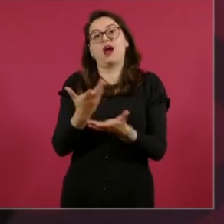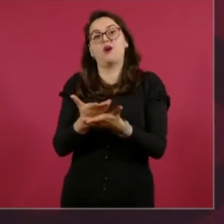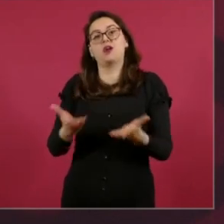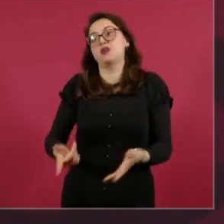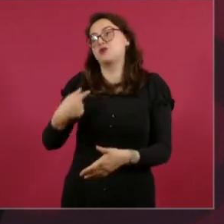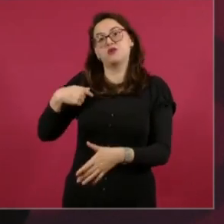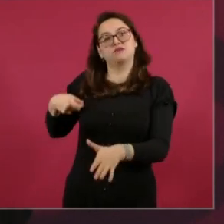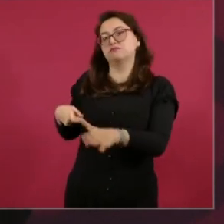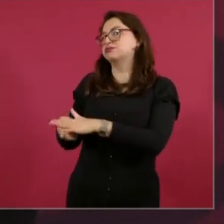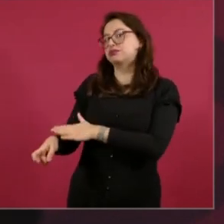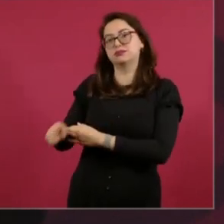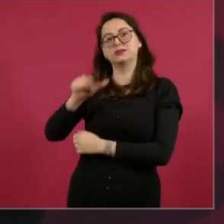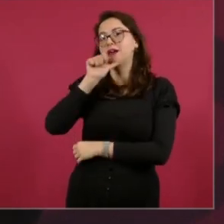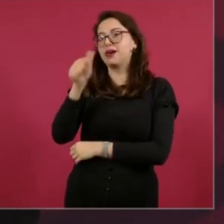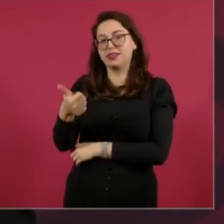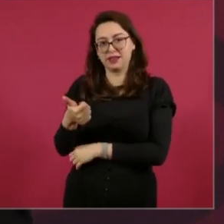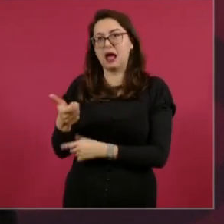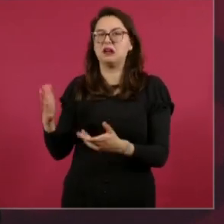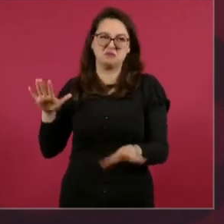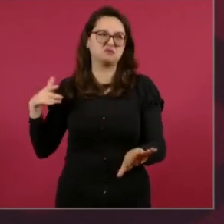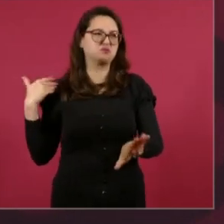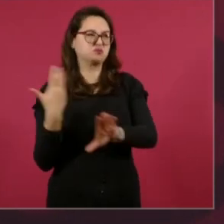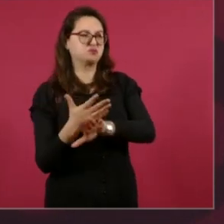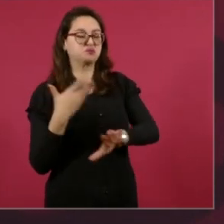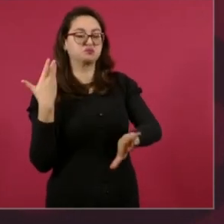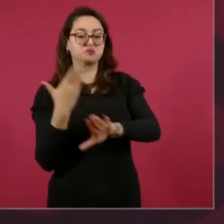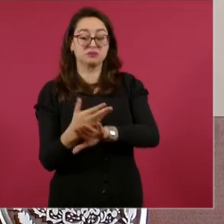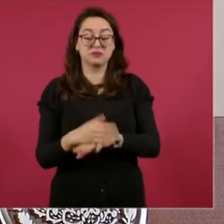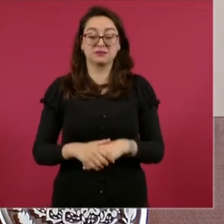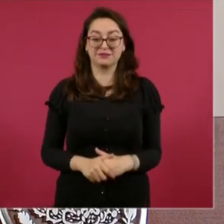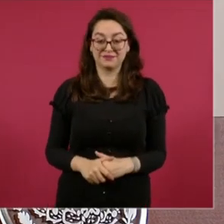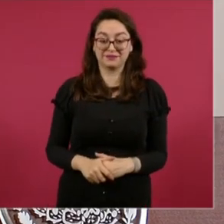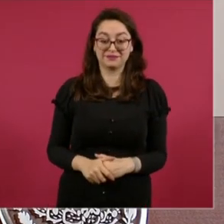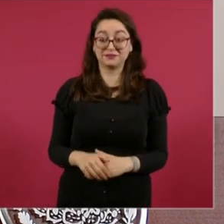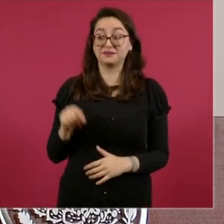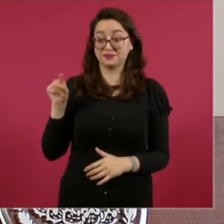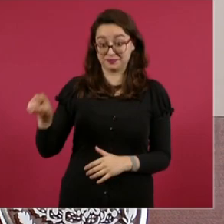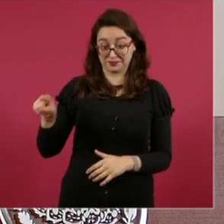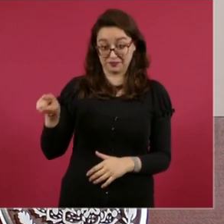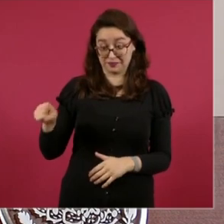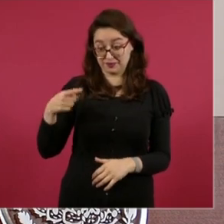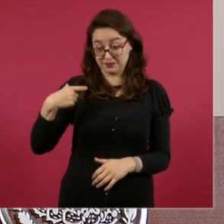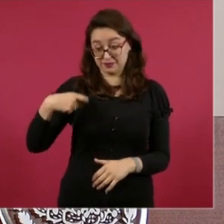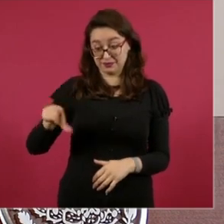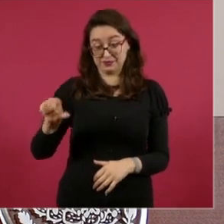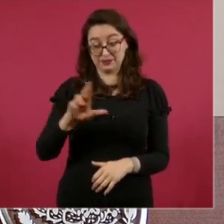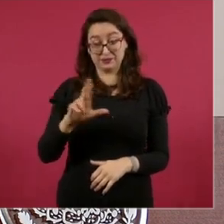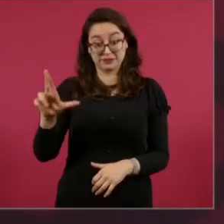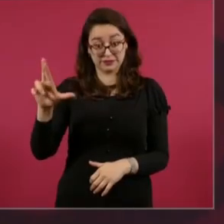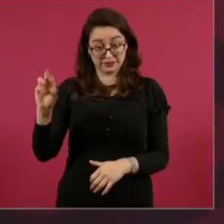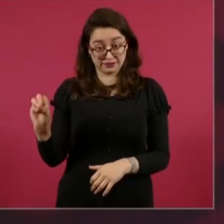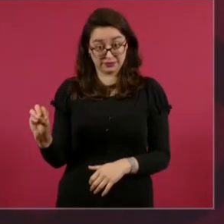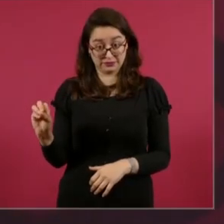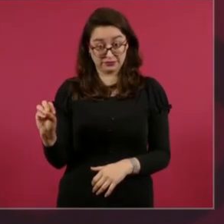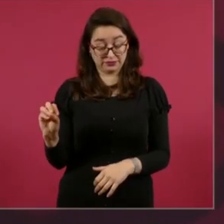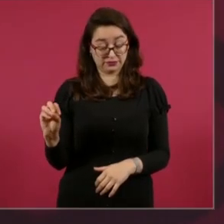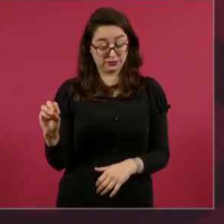no se les da moches. Ahí en Quintana Roo, sí, había